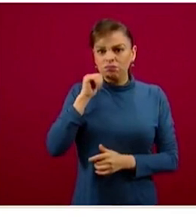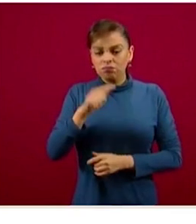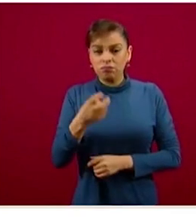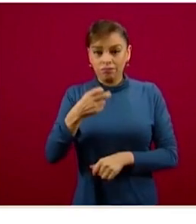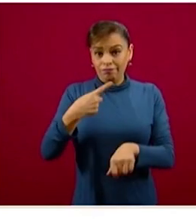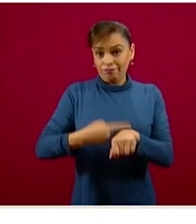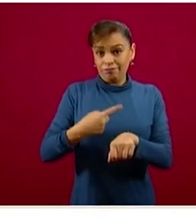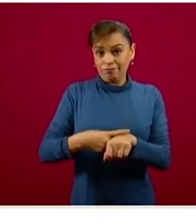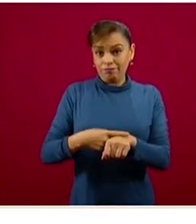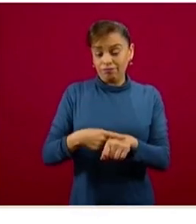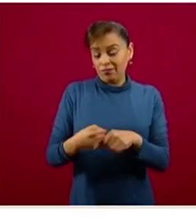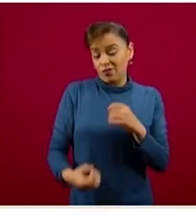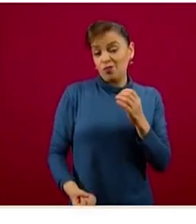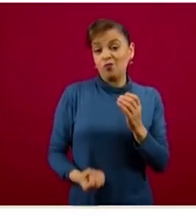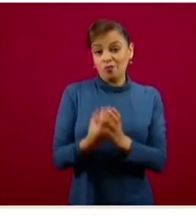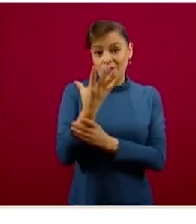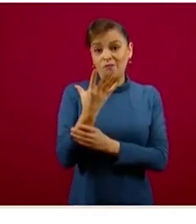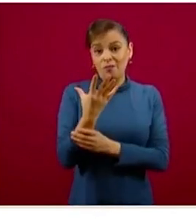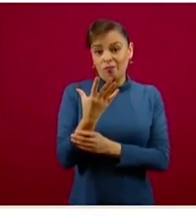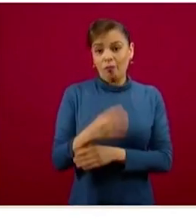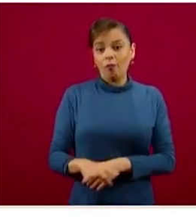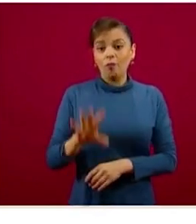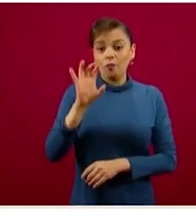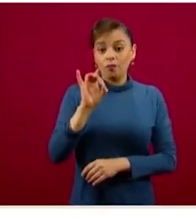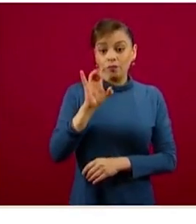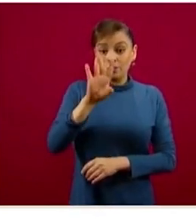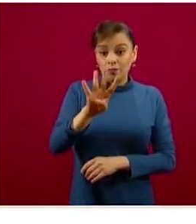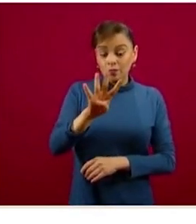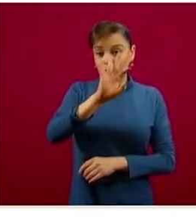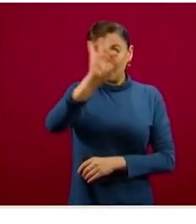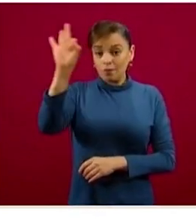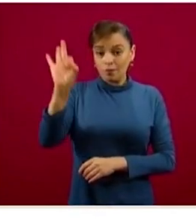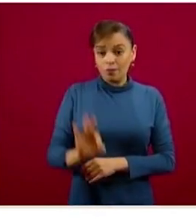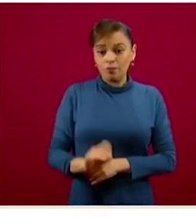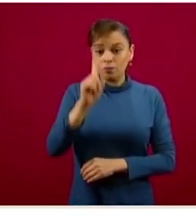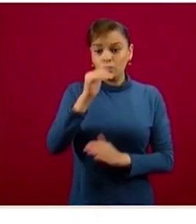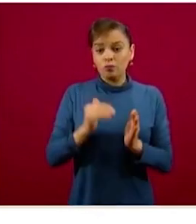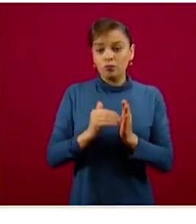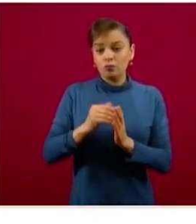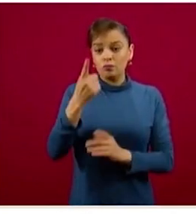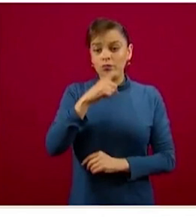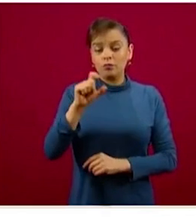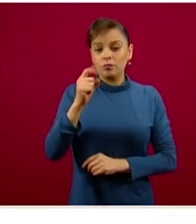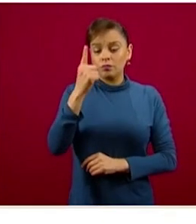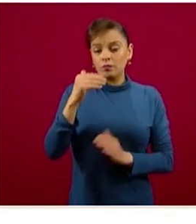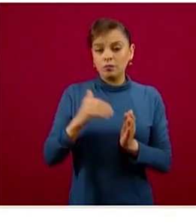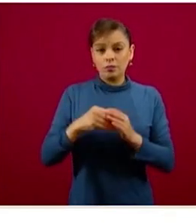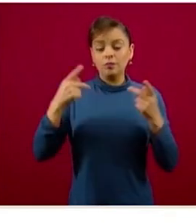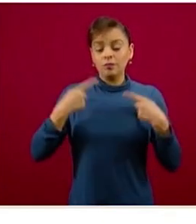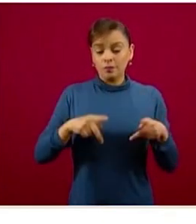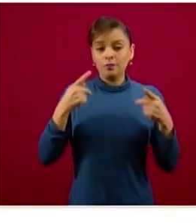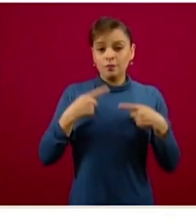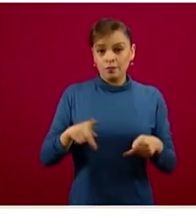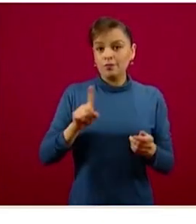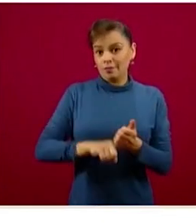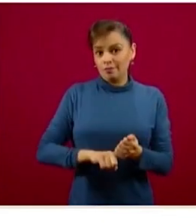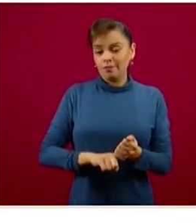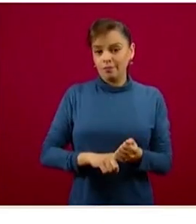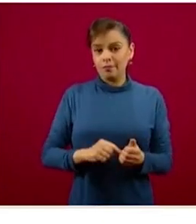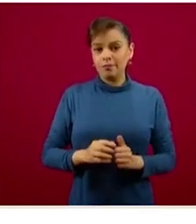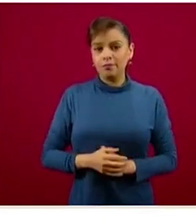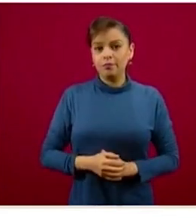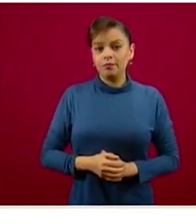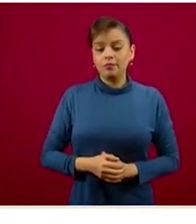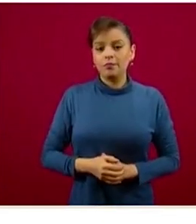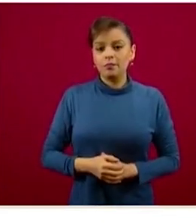emergente y 34% que son un millón 121 mil personas son personas